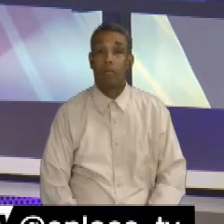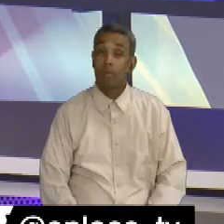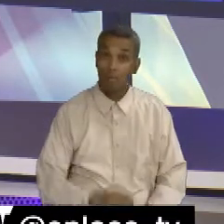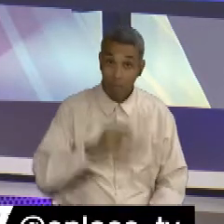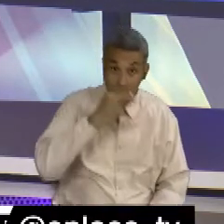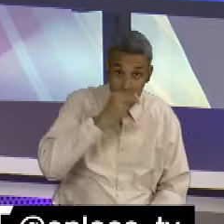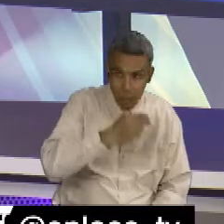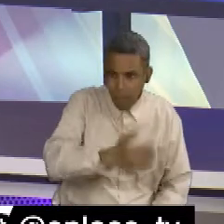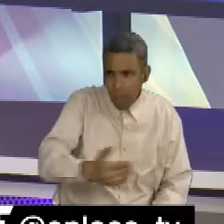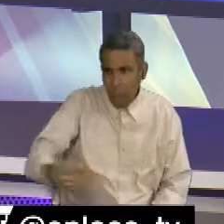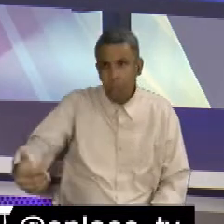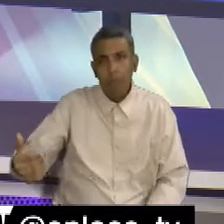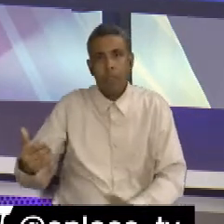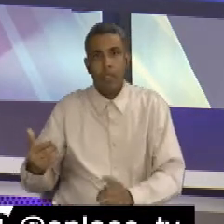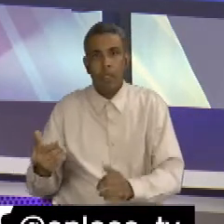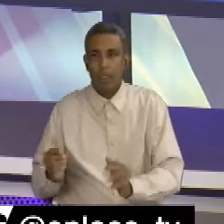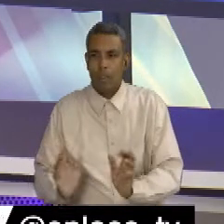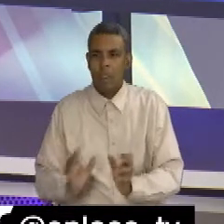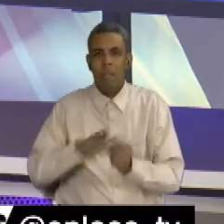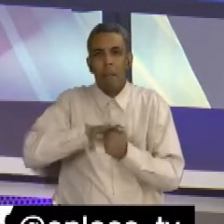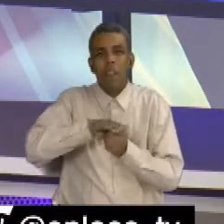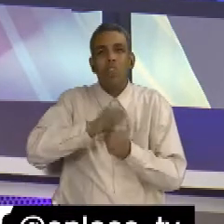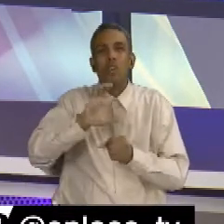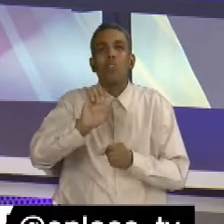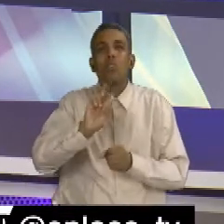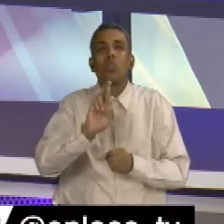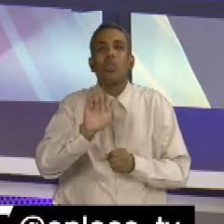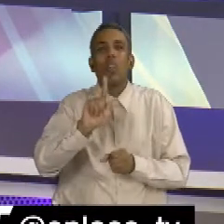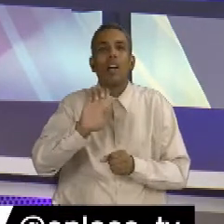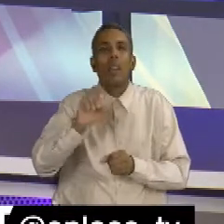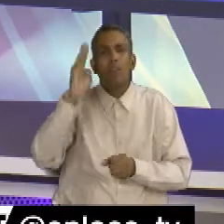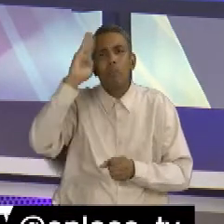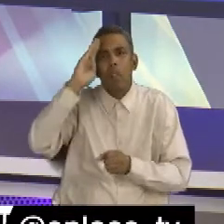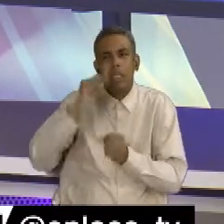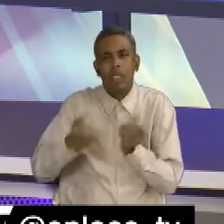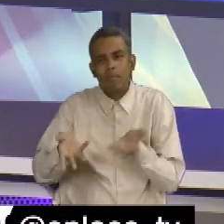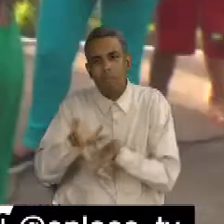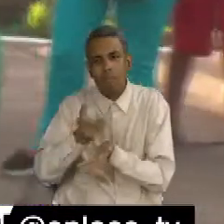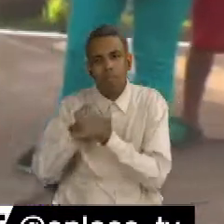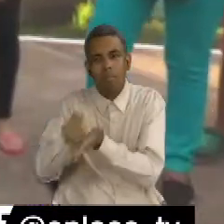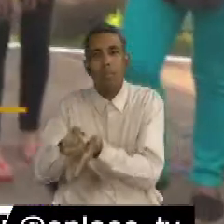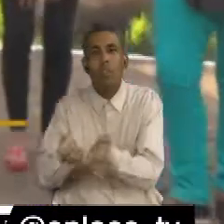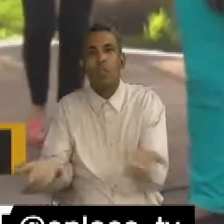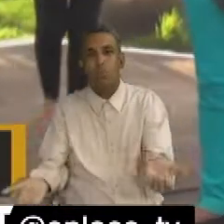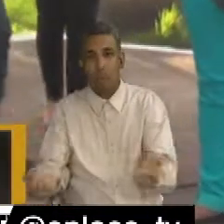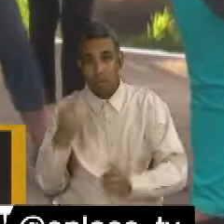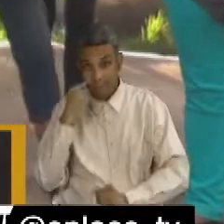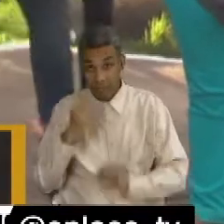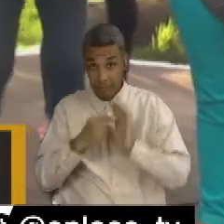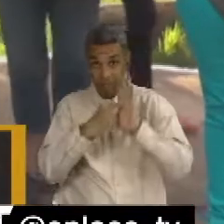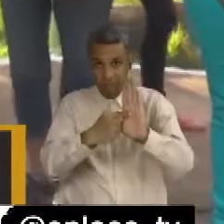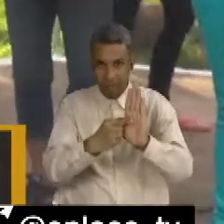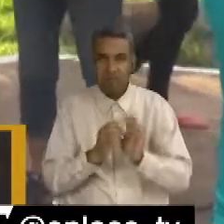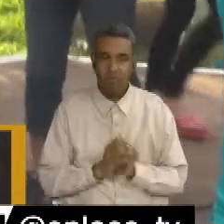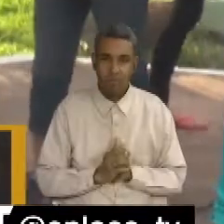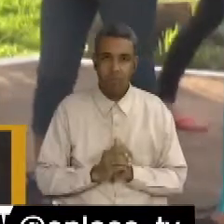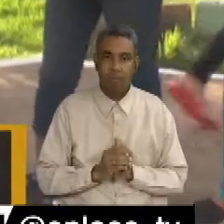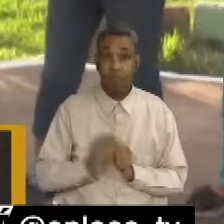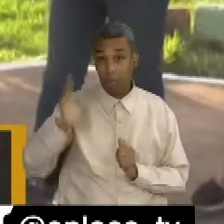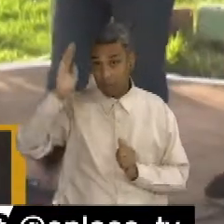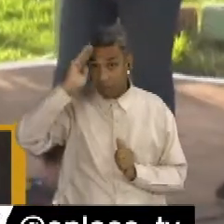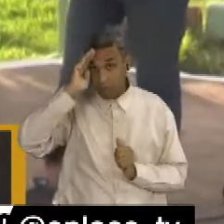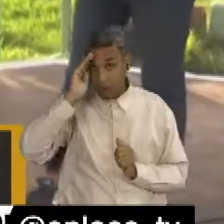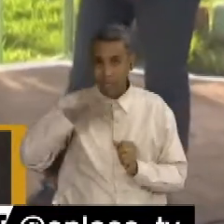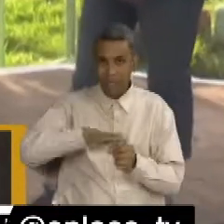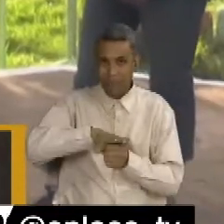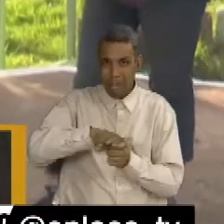una jornada de desarme en el barrio Los Corales, en la Comuna 7 de la ciudad. La Policía Nacional, en asocio con la Junta de Acción Comunal del